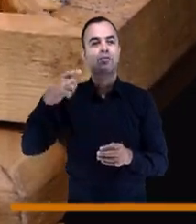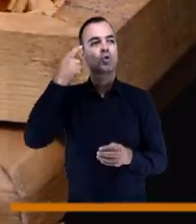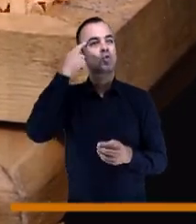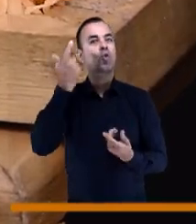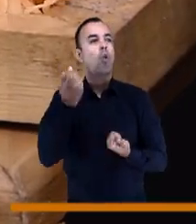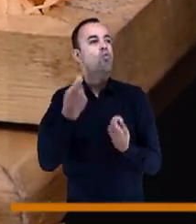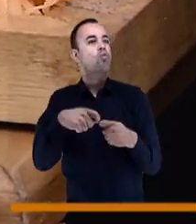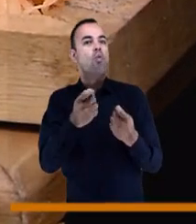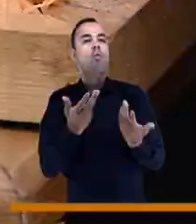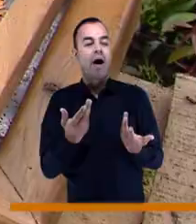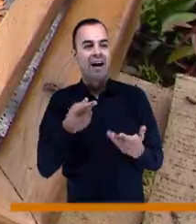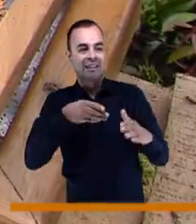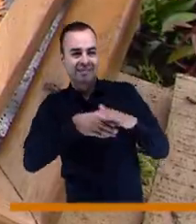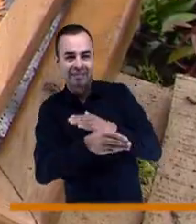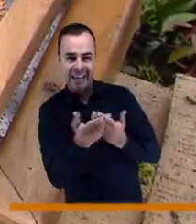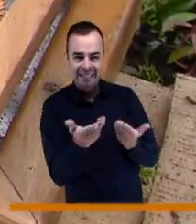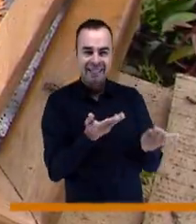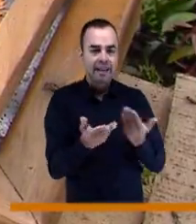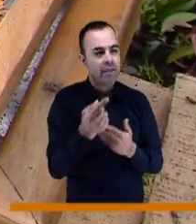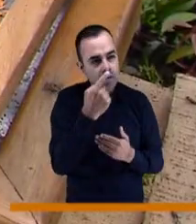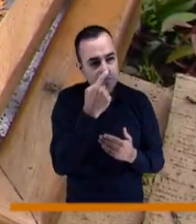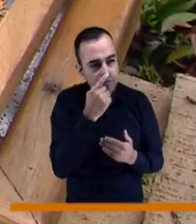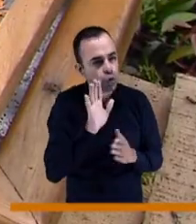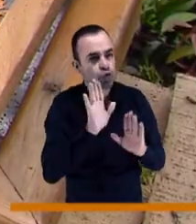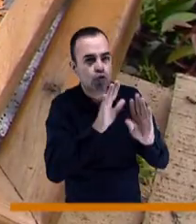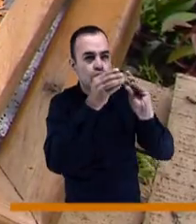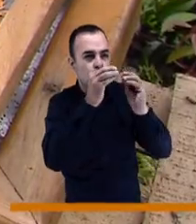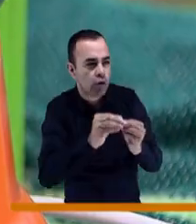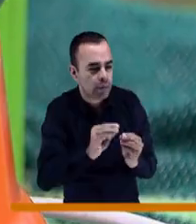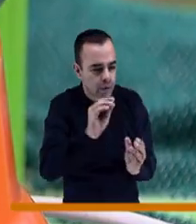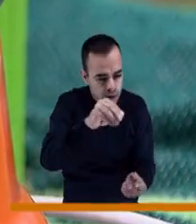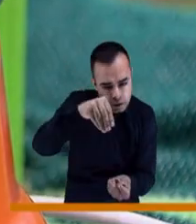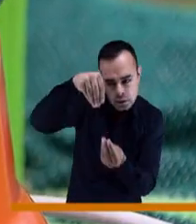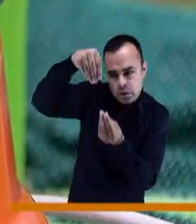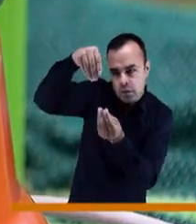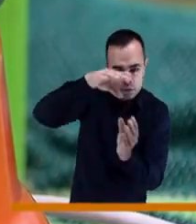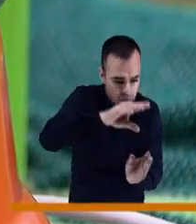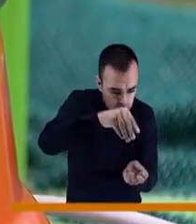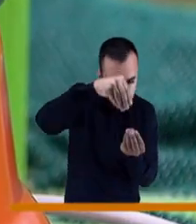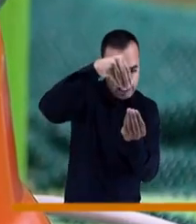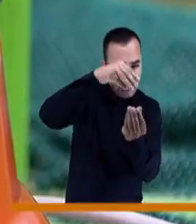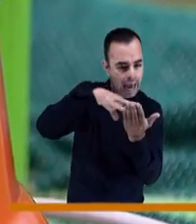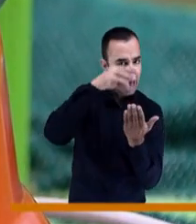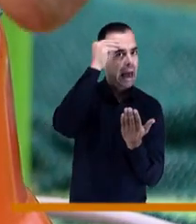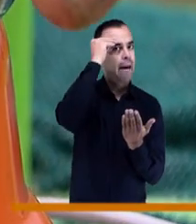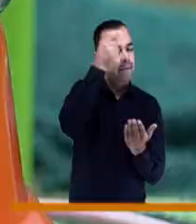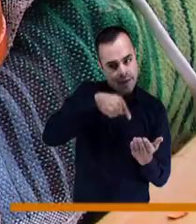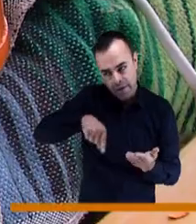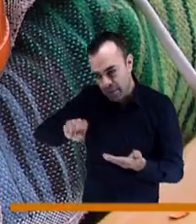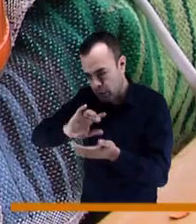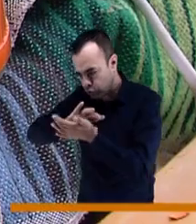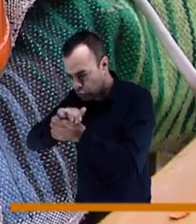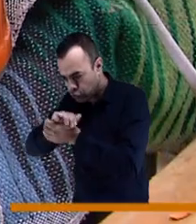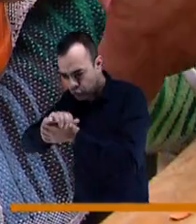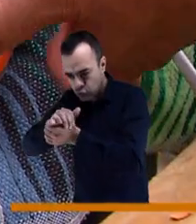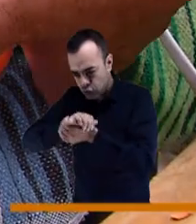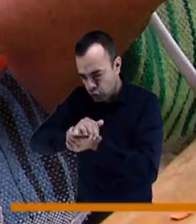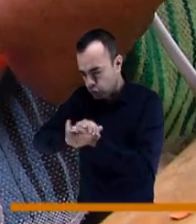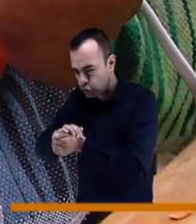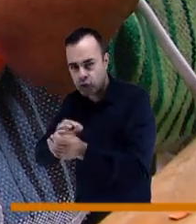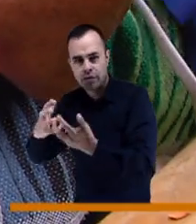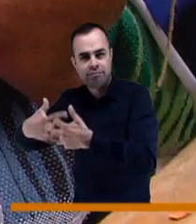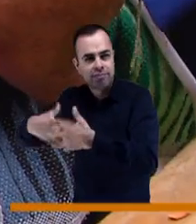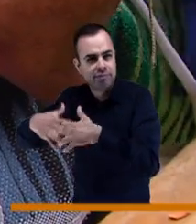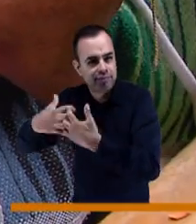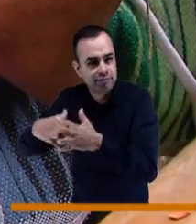como estas aromáticas estaban en los en los almacenes como las presentaban y así mismo nos